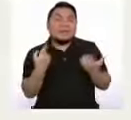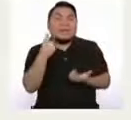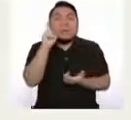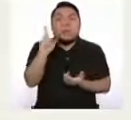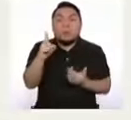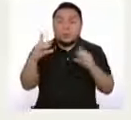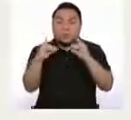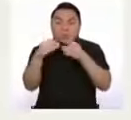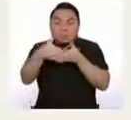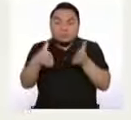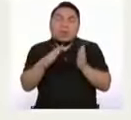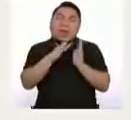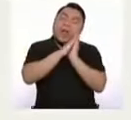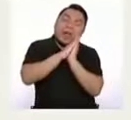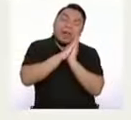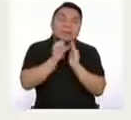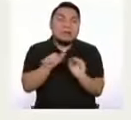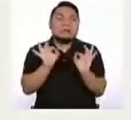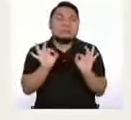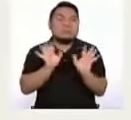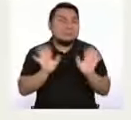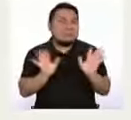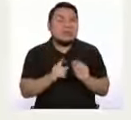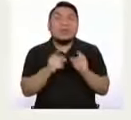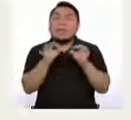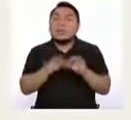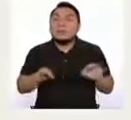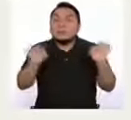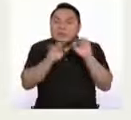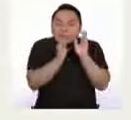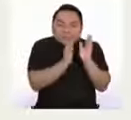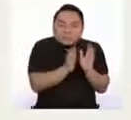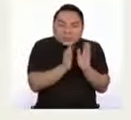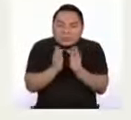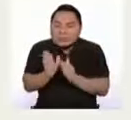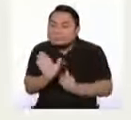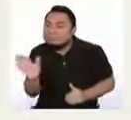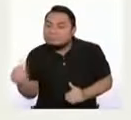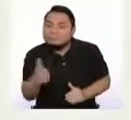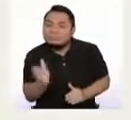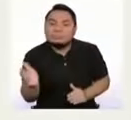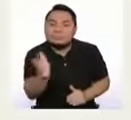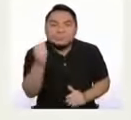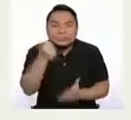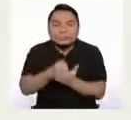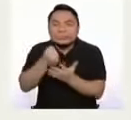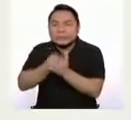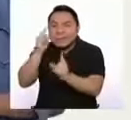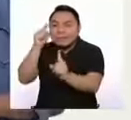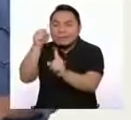una habitación de la casa. Lo importante es planificar muy bien las pistas y los retos.